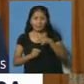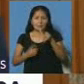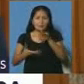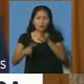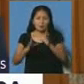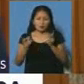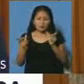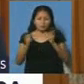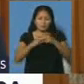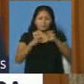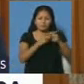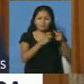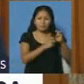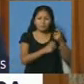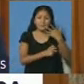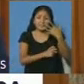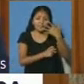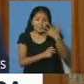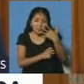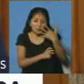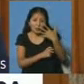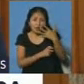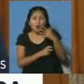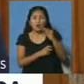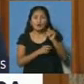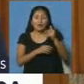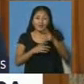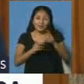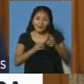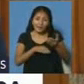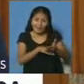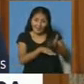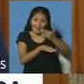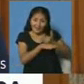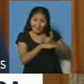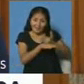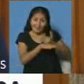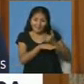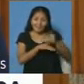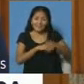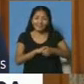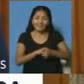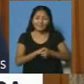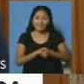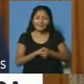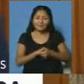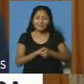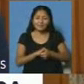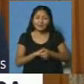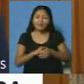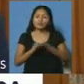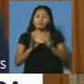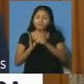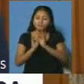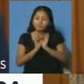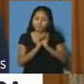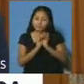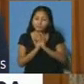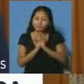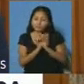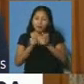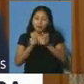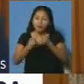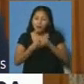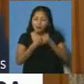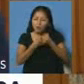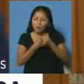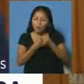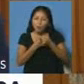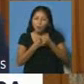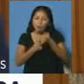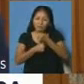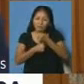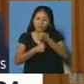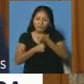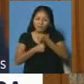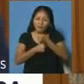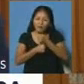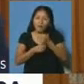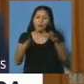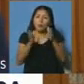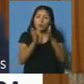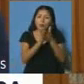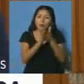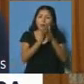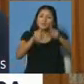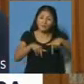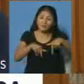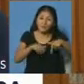cinco reuniones anteriores al carnaval este donde hemos articulado y donde se ha trabajado incluso también con el ministerio